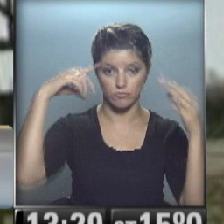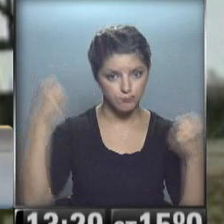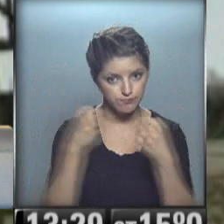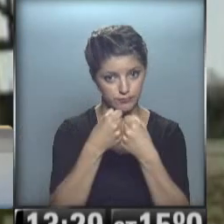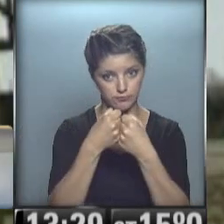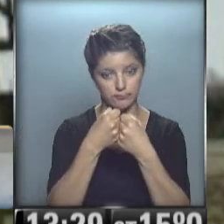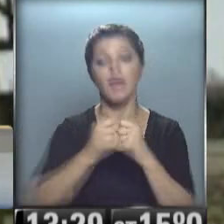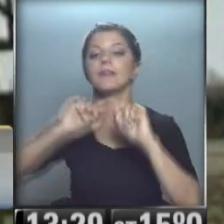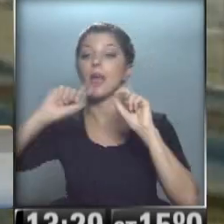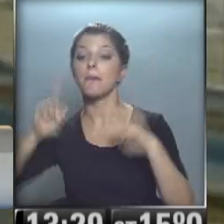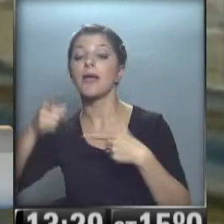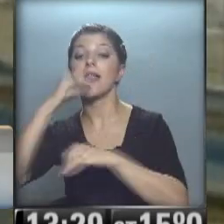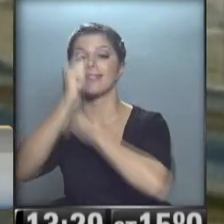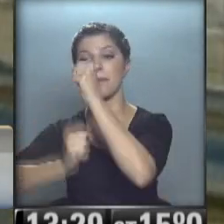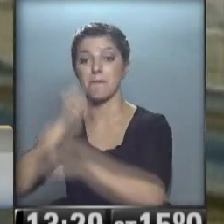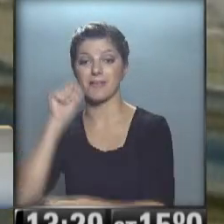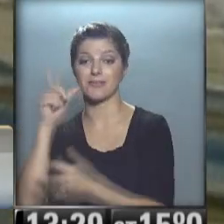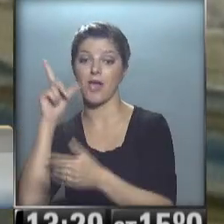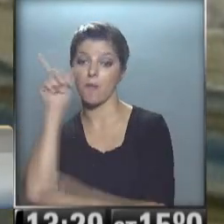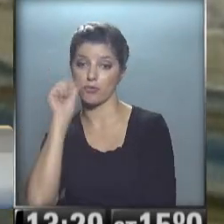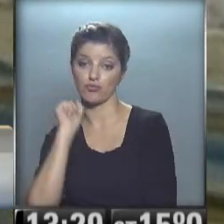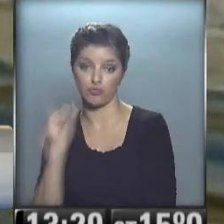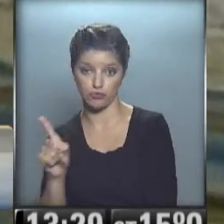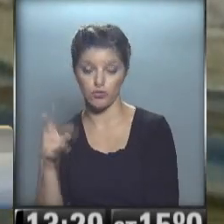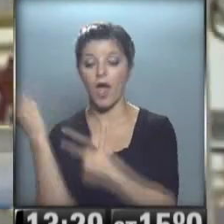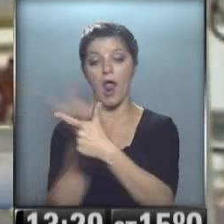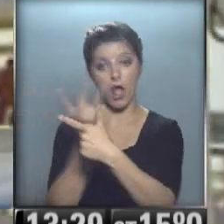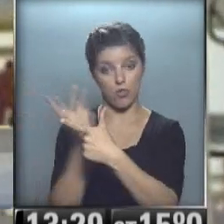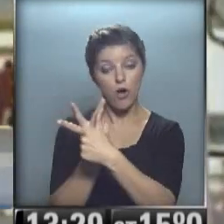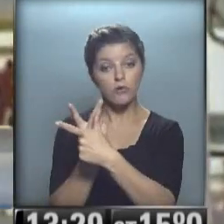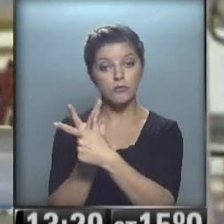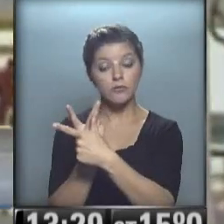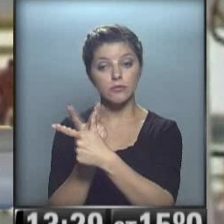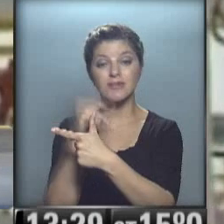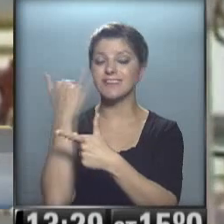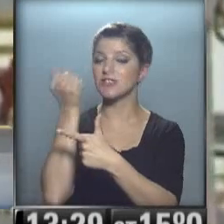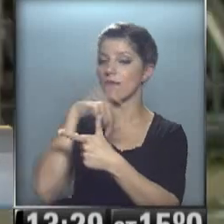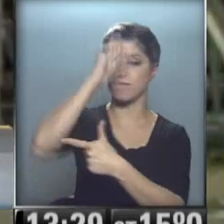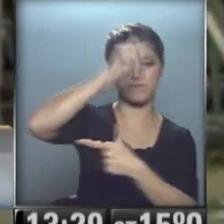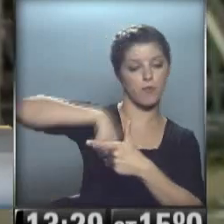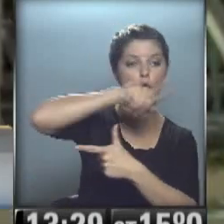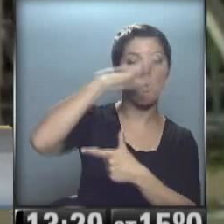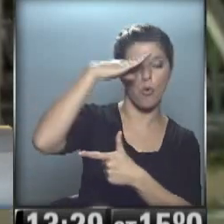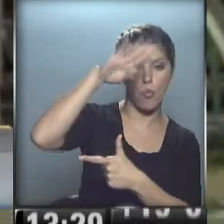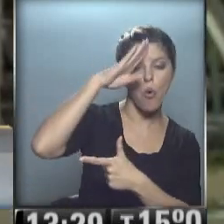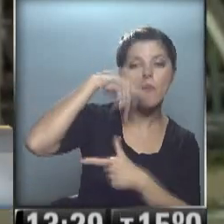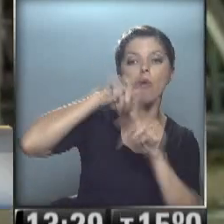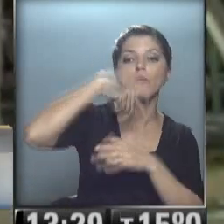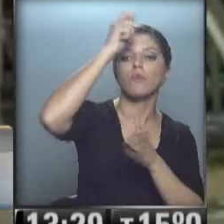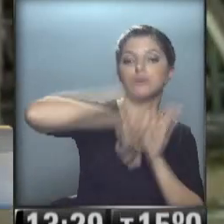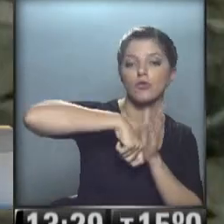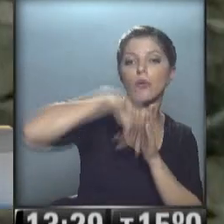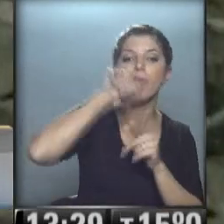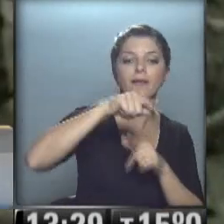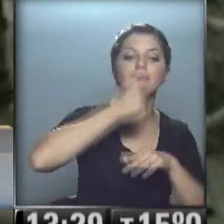además de las petroleras rusas ronf y sarnet ya firmaron con la isla contratos para la exploración